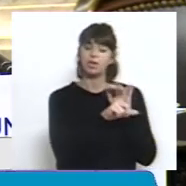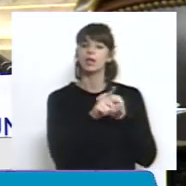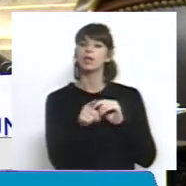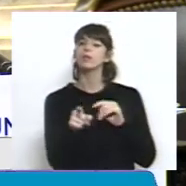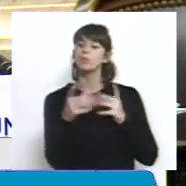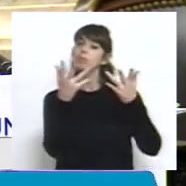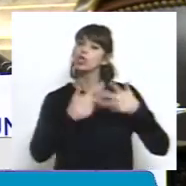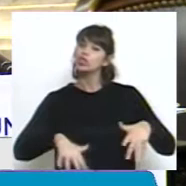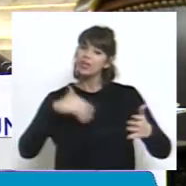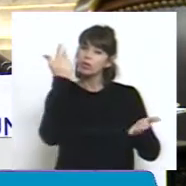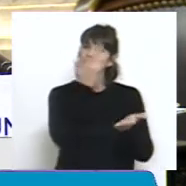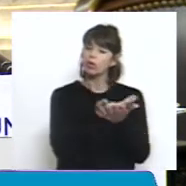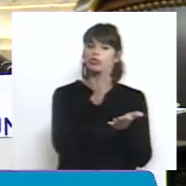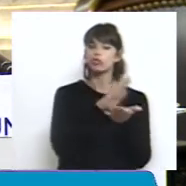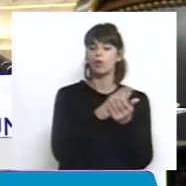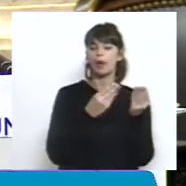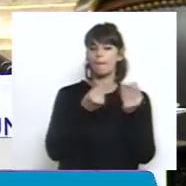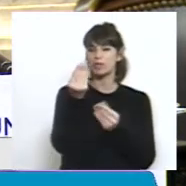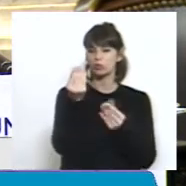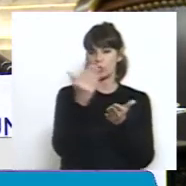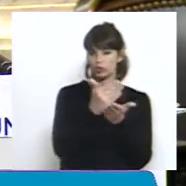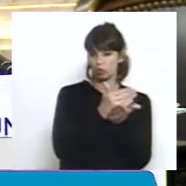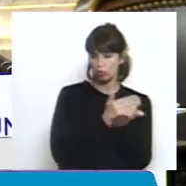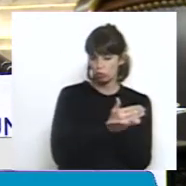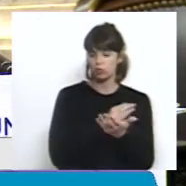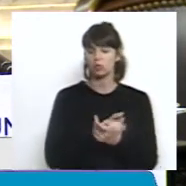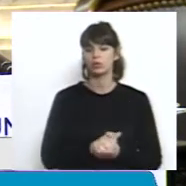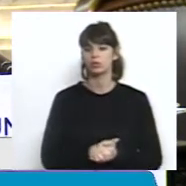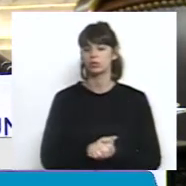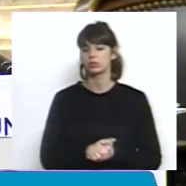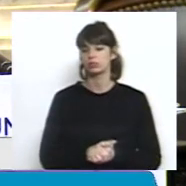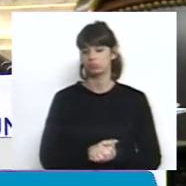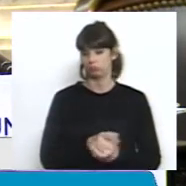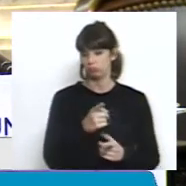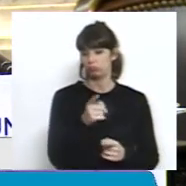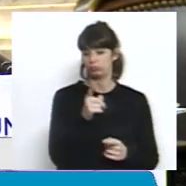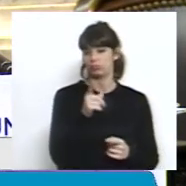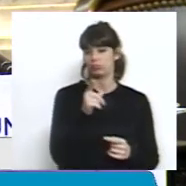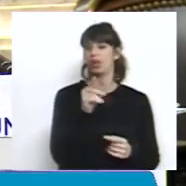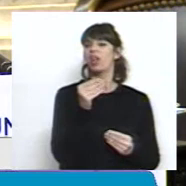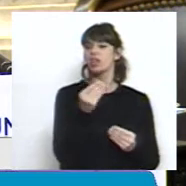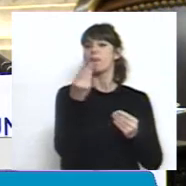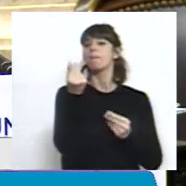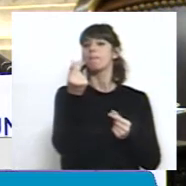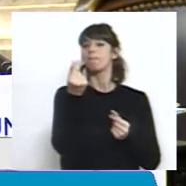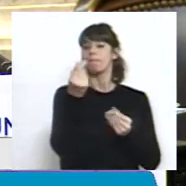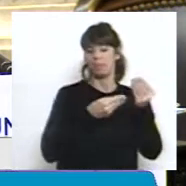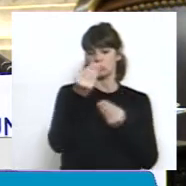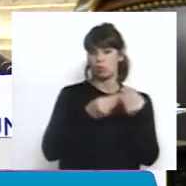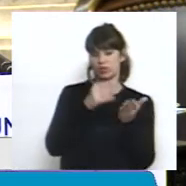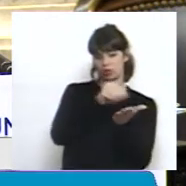de presupuesto y como su nombre lo indica, en realidad lo que hacemos